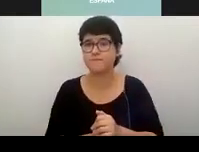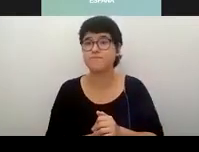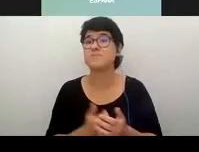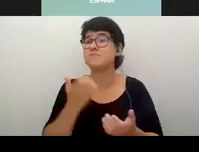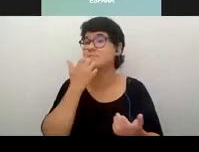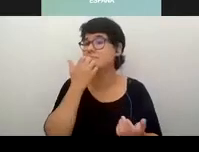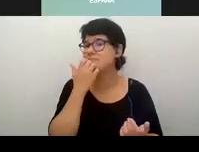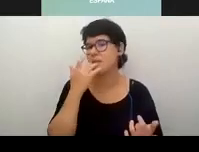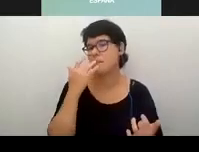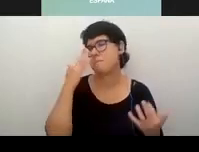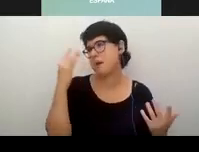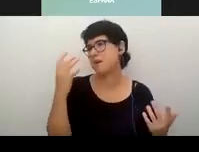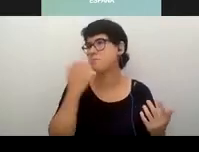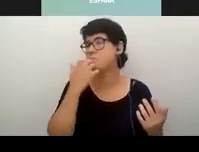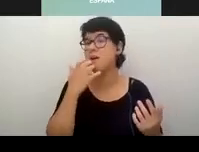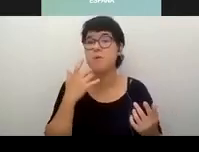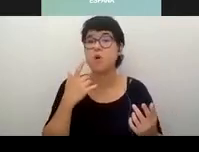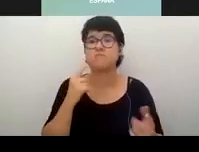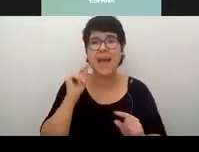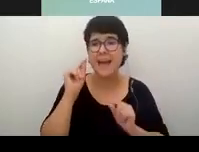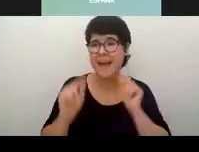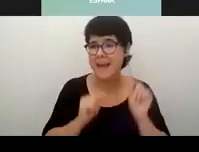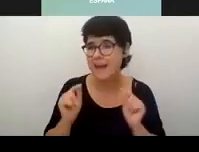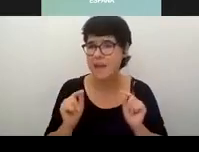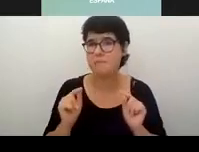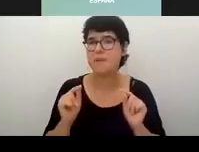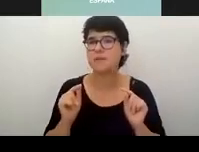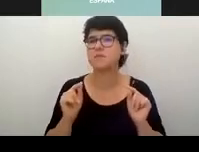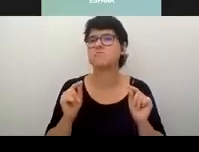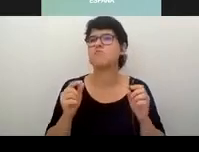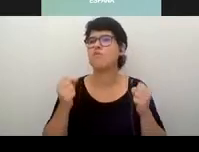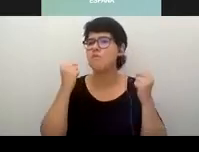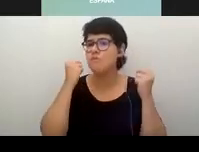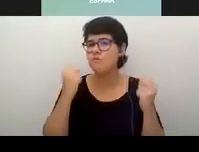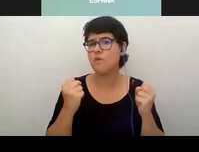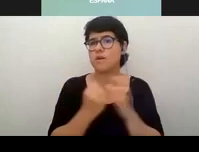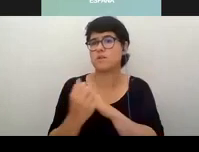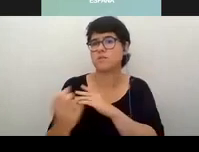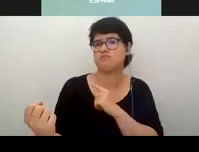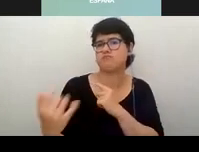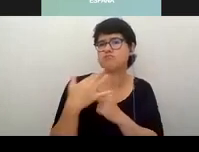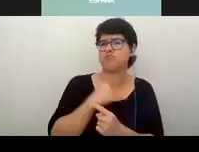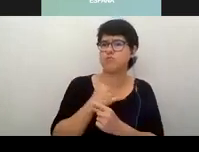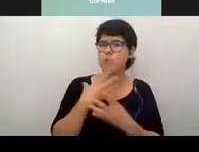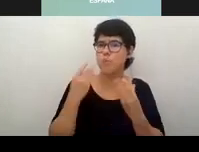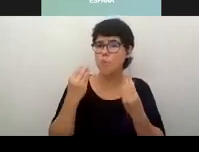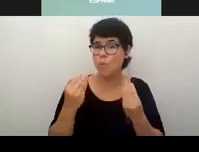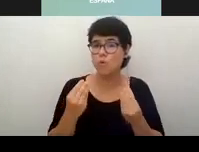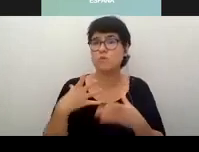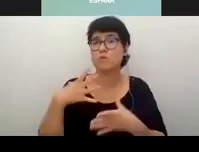masiva de determinado germen, pues puede hacerse cargo de toda o puede llegar a